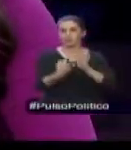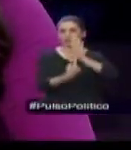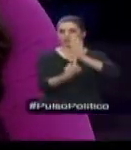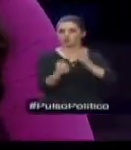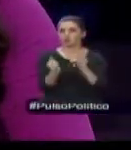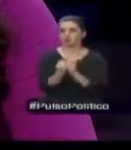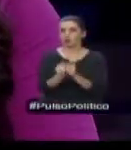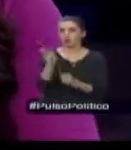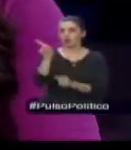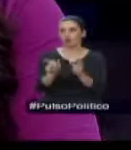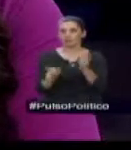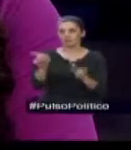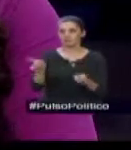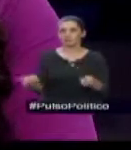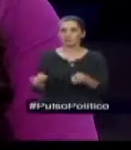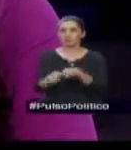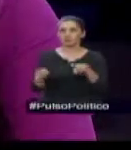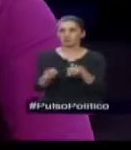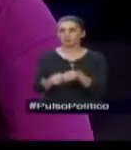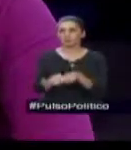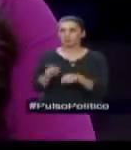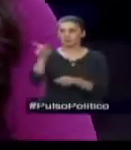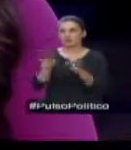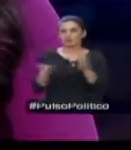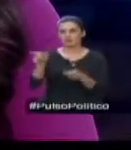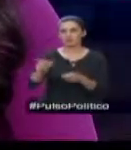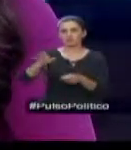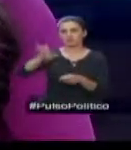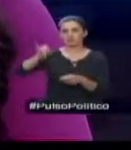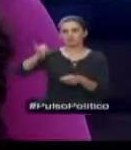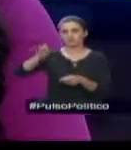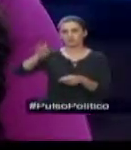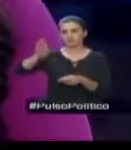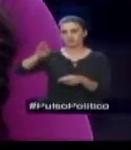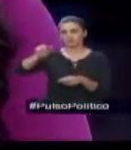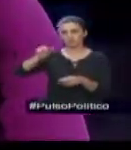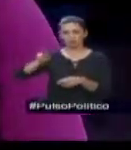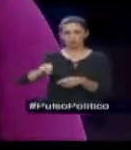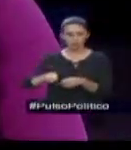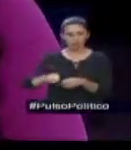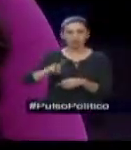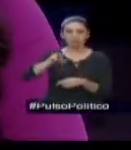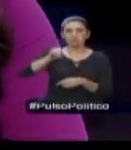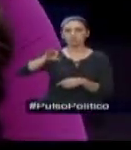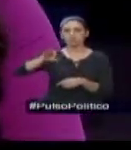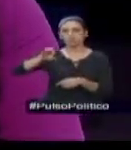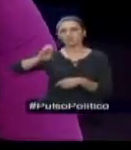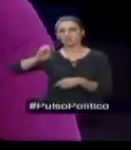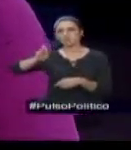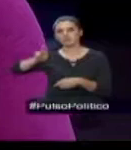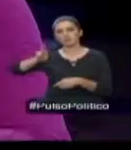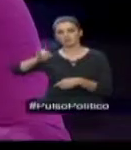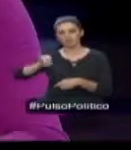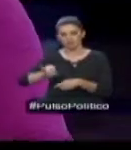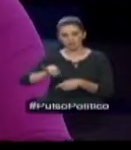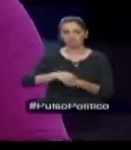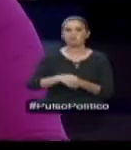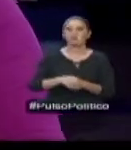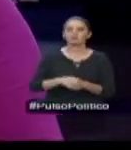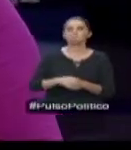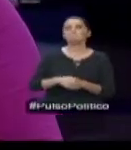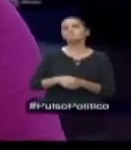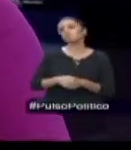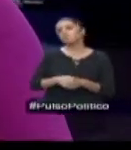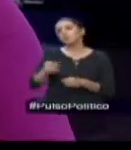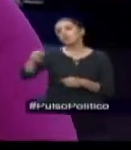legisladores como en el caso del asambleísta tibán asambleísta viteri asambleísta para el asambleísta gilmar gutiérrez que nunca más podrán ser